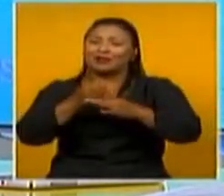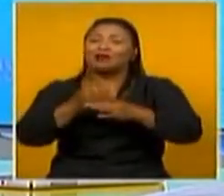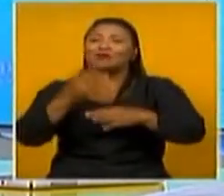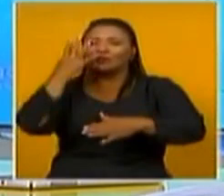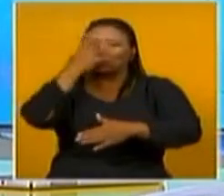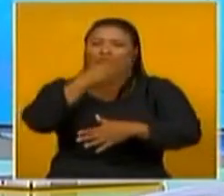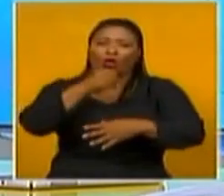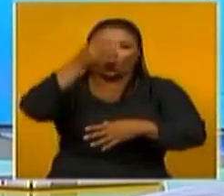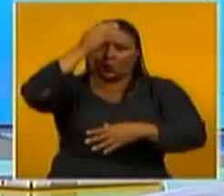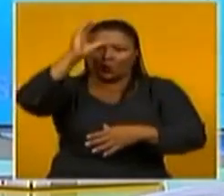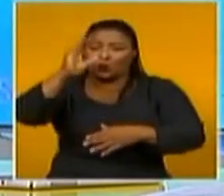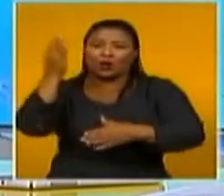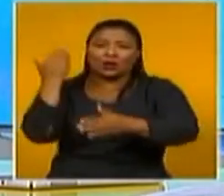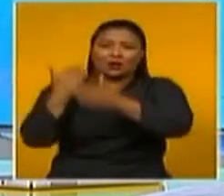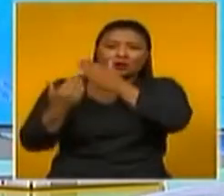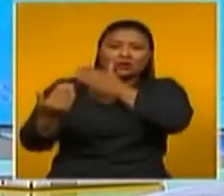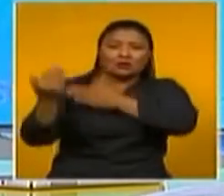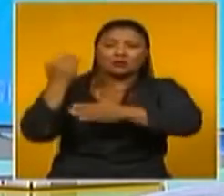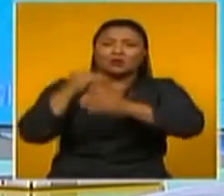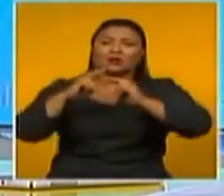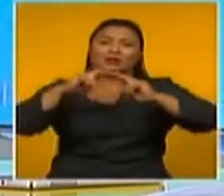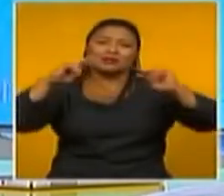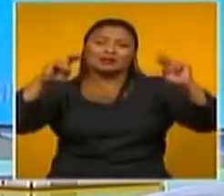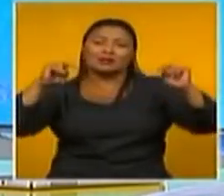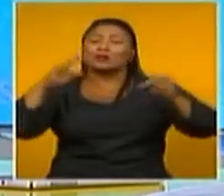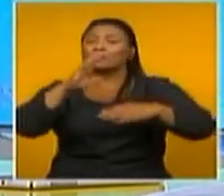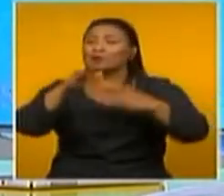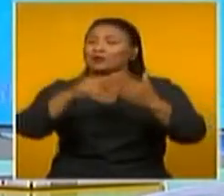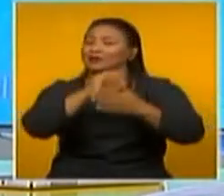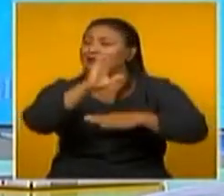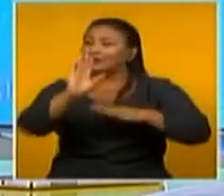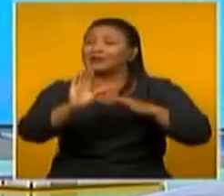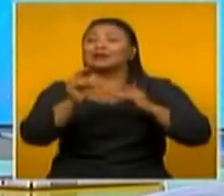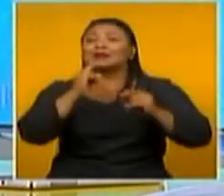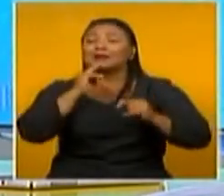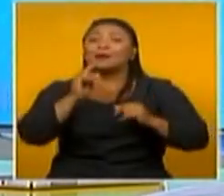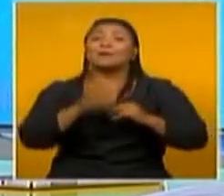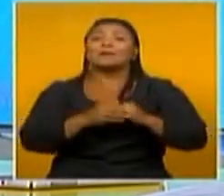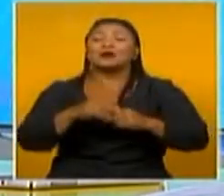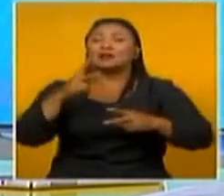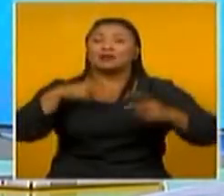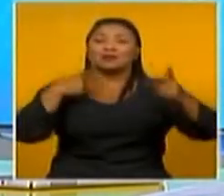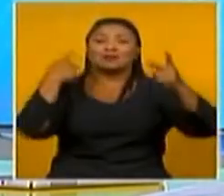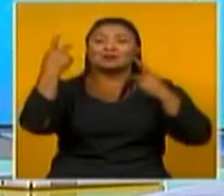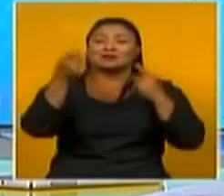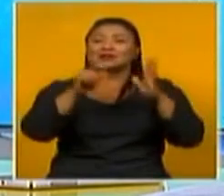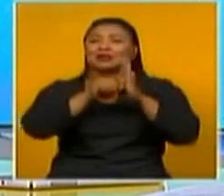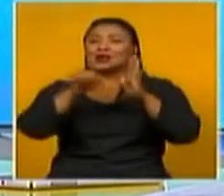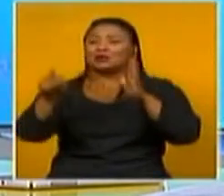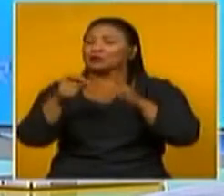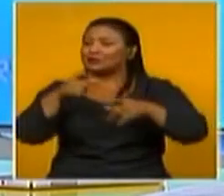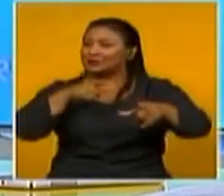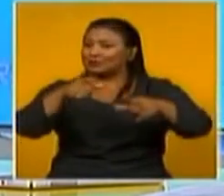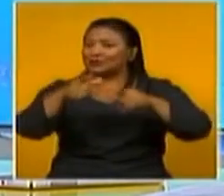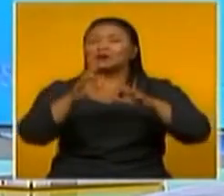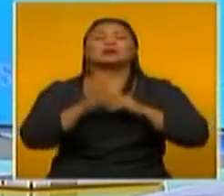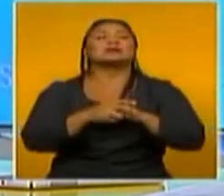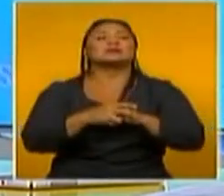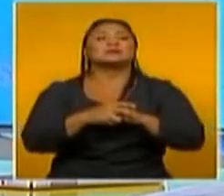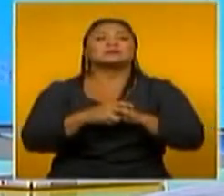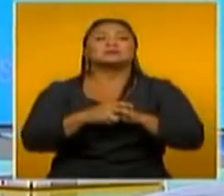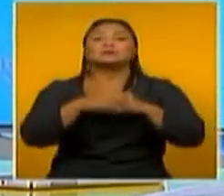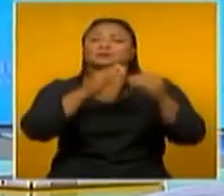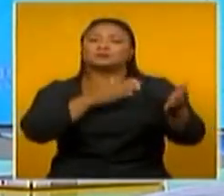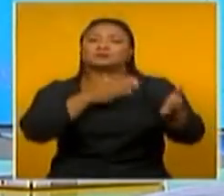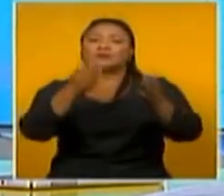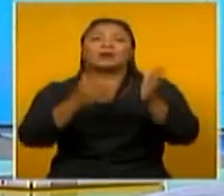atractivos culturales, históricos e incluso naturales y religiosos impulsan la visita de turistas a esta localidad. Cristian Arias nos